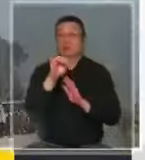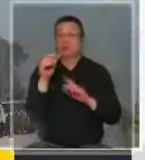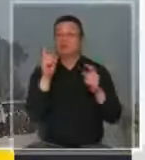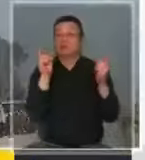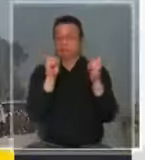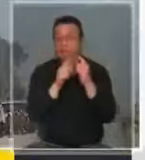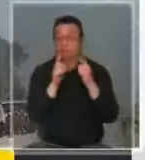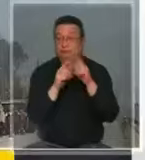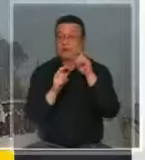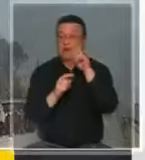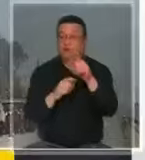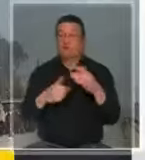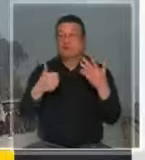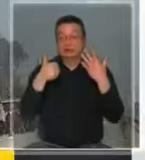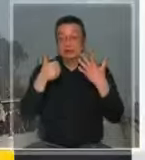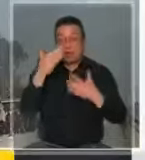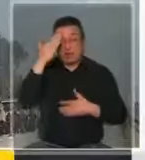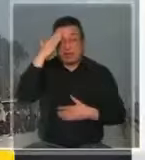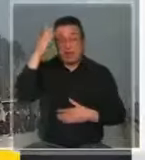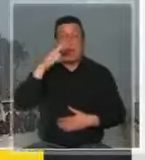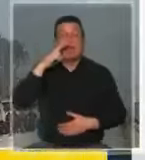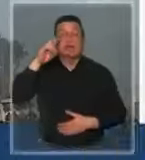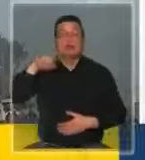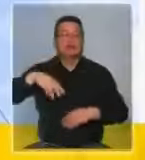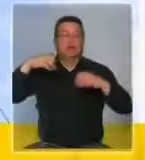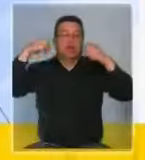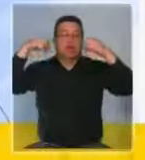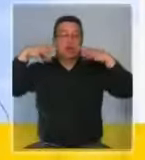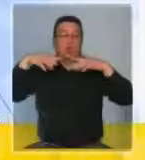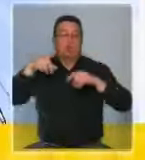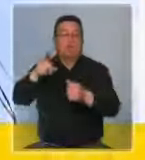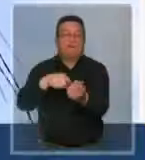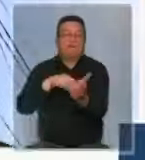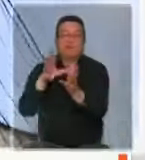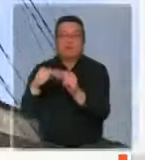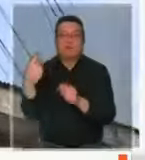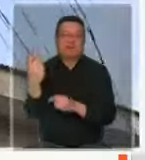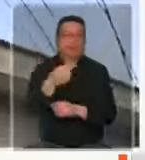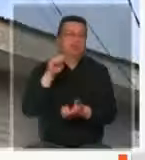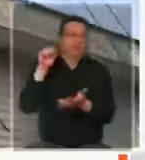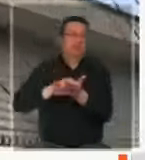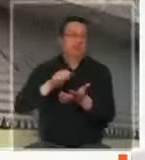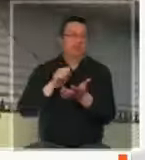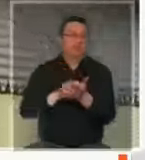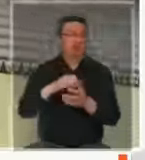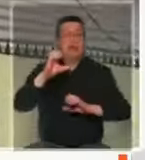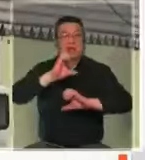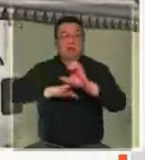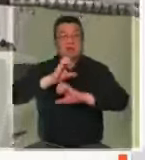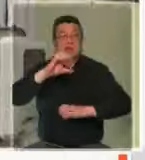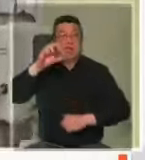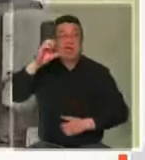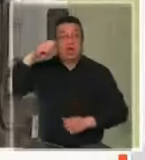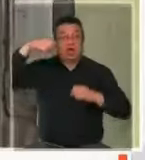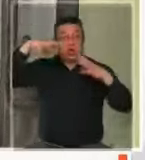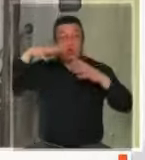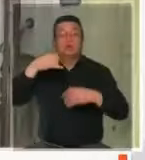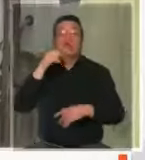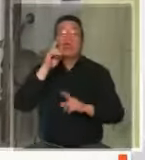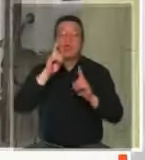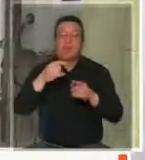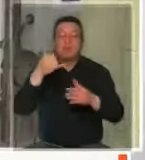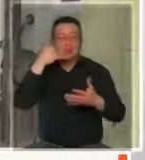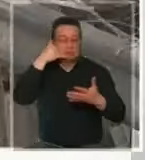Sole, son 6 días ya sin electricidad para miles de familias, y mientras Enel insiste en que deben llamar a sus números de contacto, en